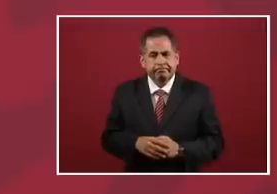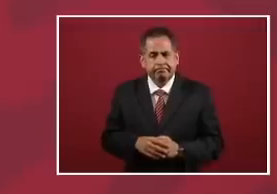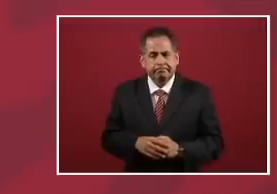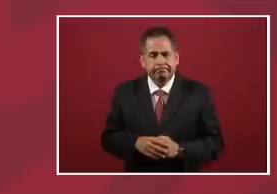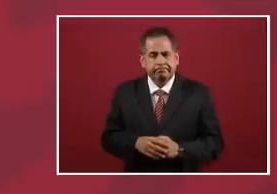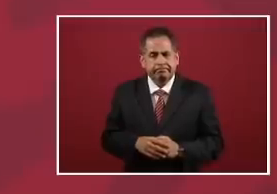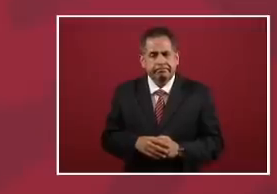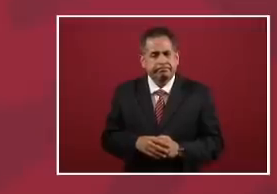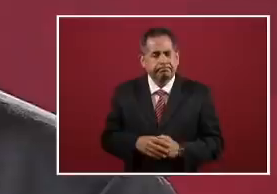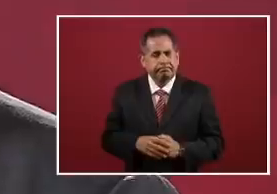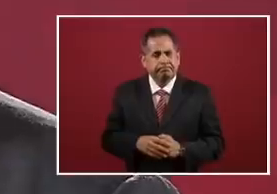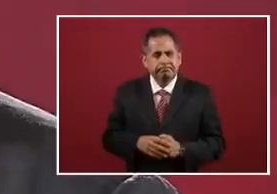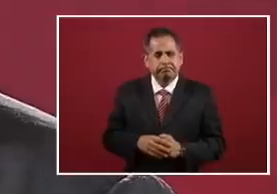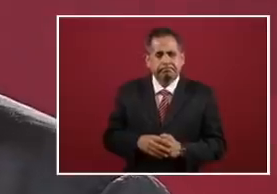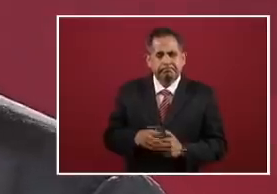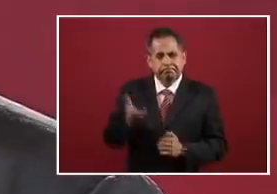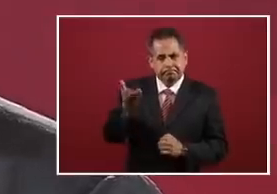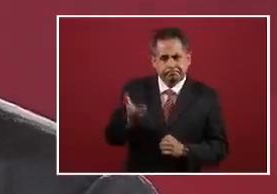un